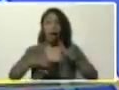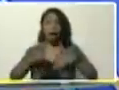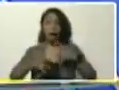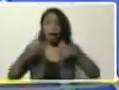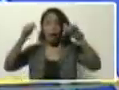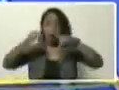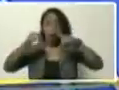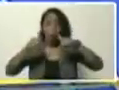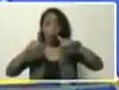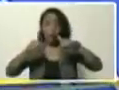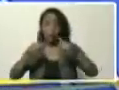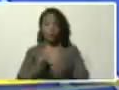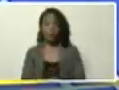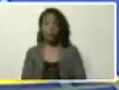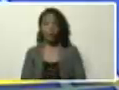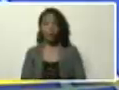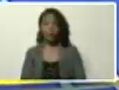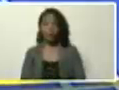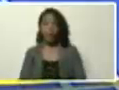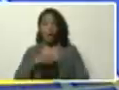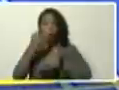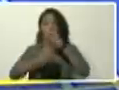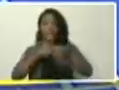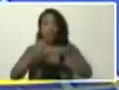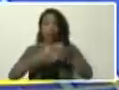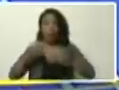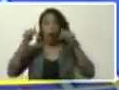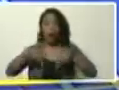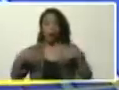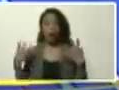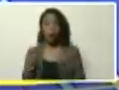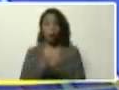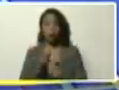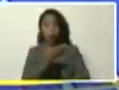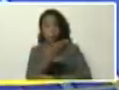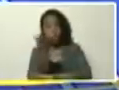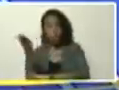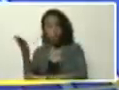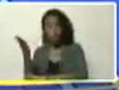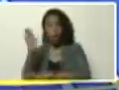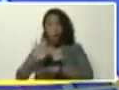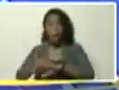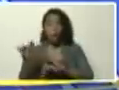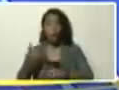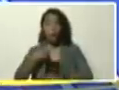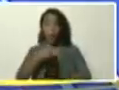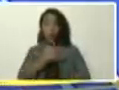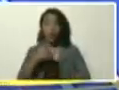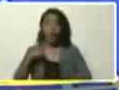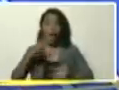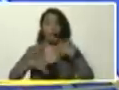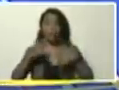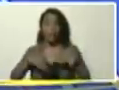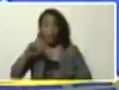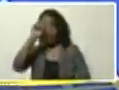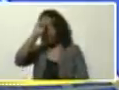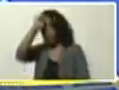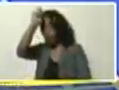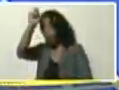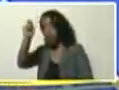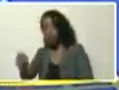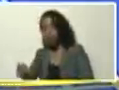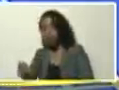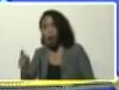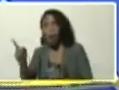hoy aquí, que lo hiciéramos hoy con ustedes, porque quería que este acto fuese un reconocimiento a